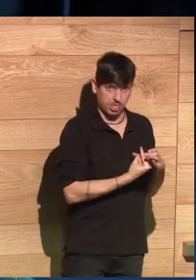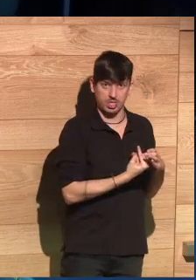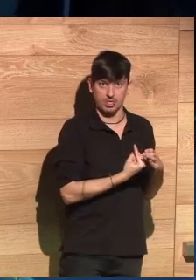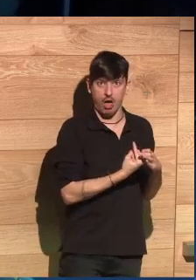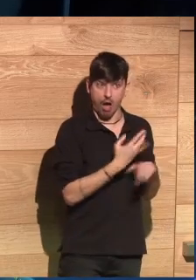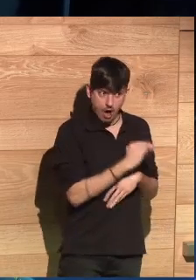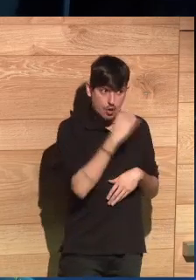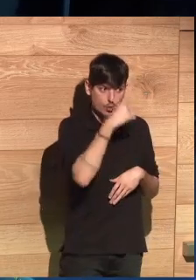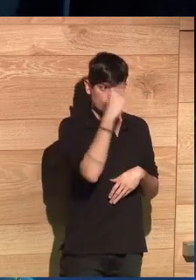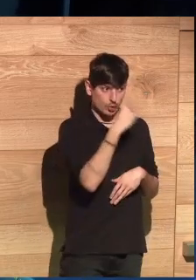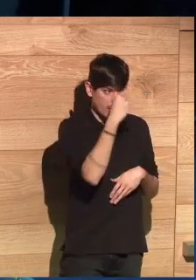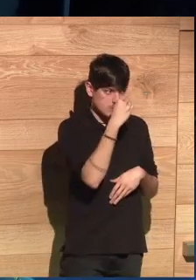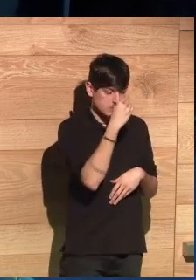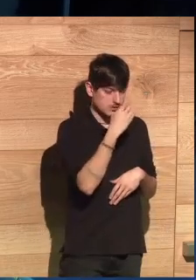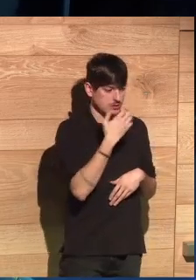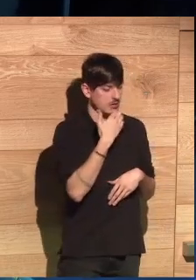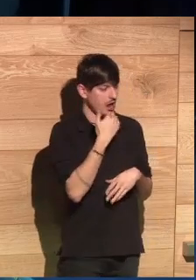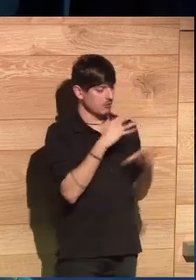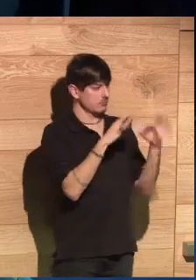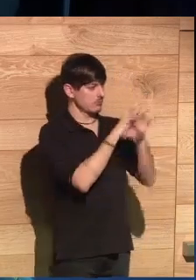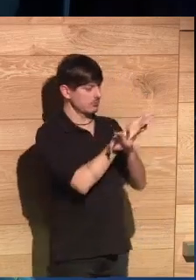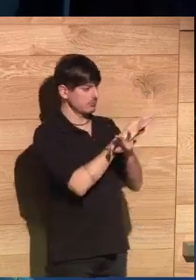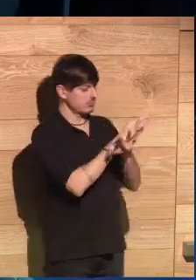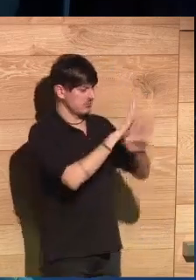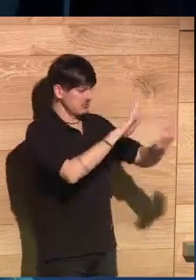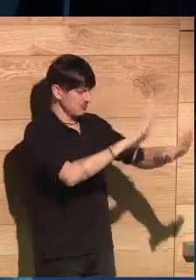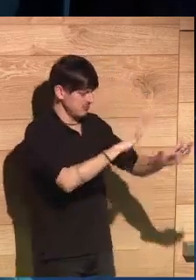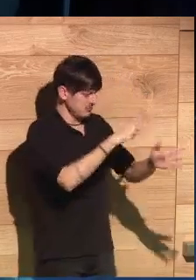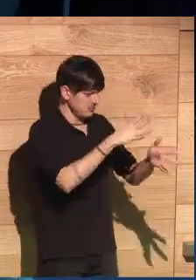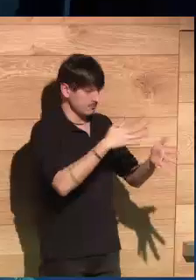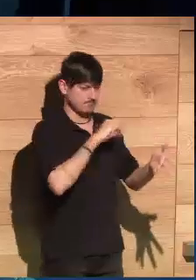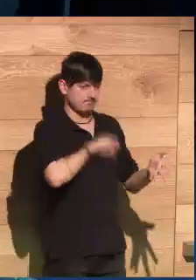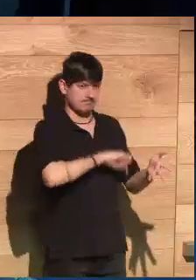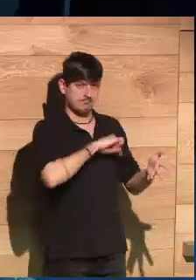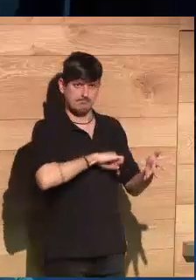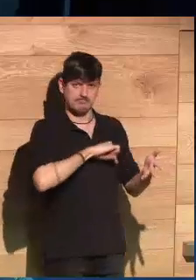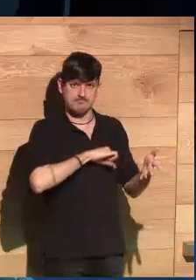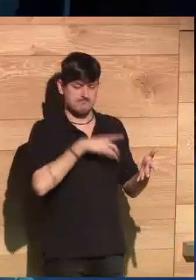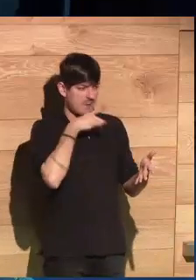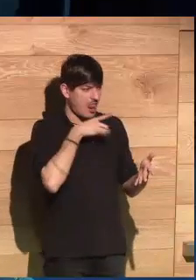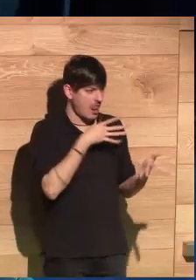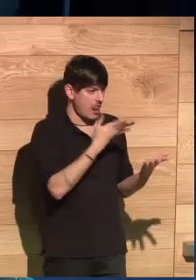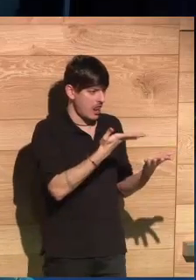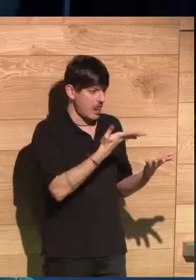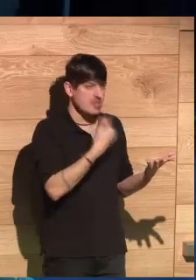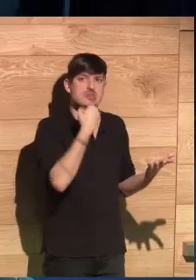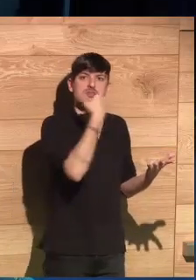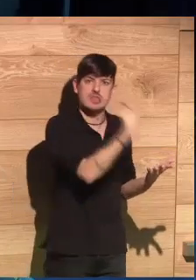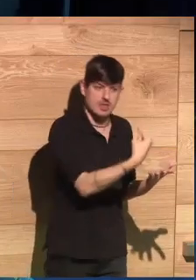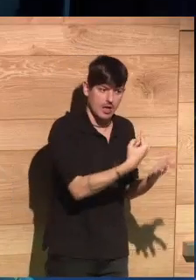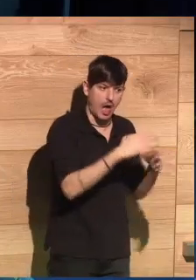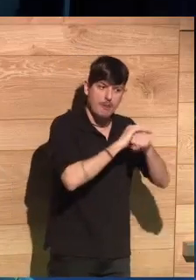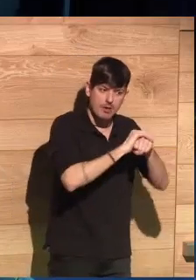culturas que un malentendido lo verbalizan, que les sucede algo, se sienten mal y lo verbalizan con un